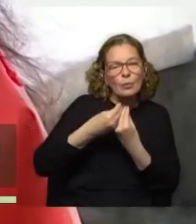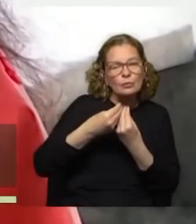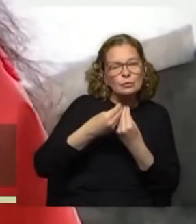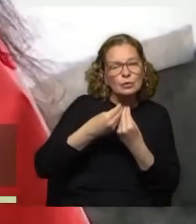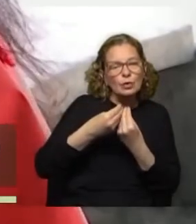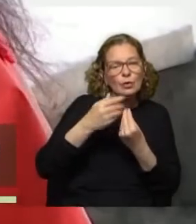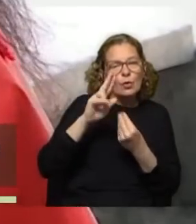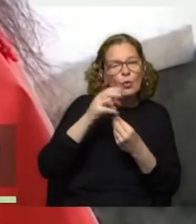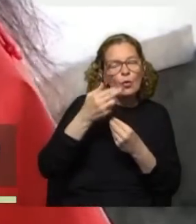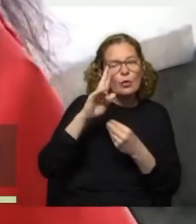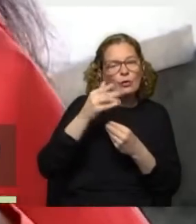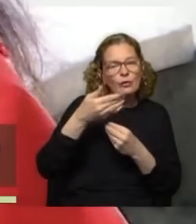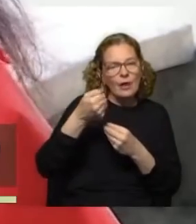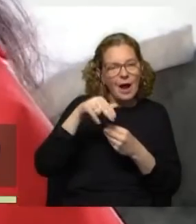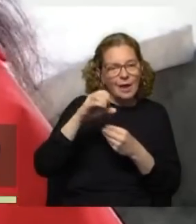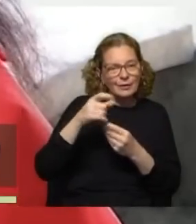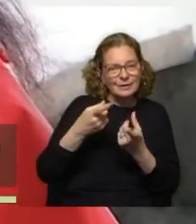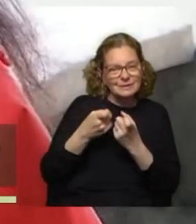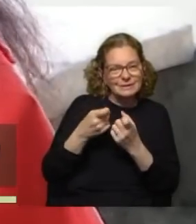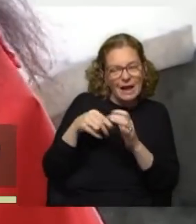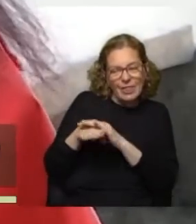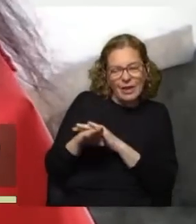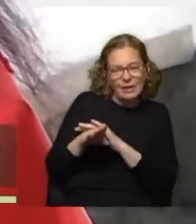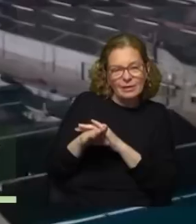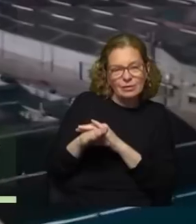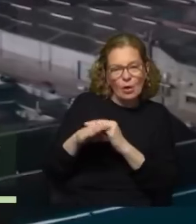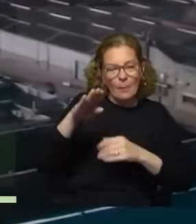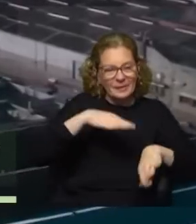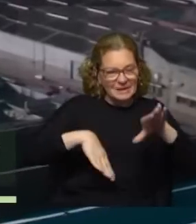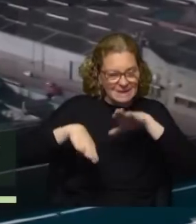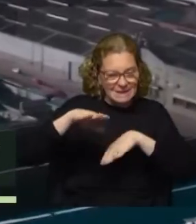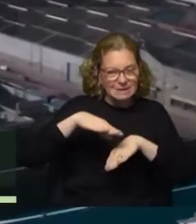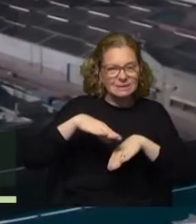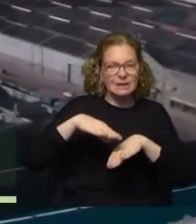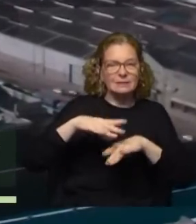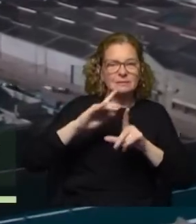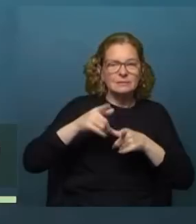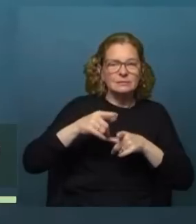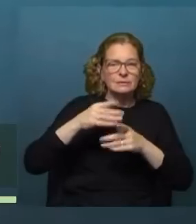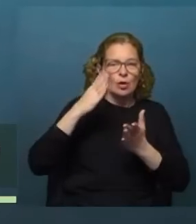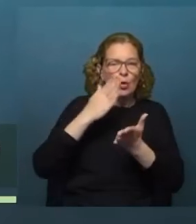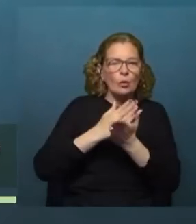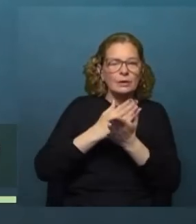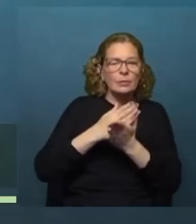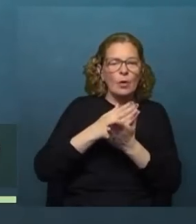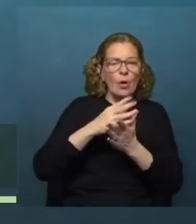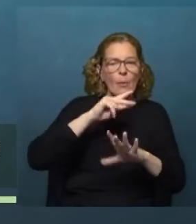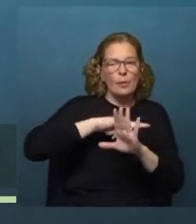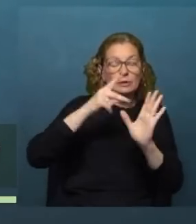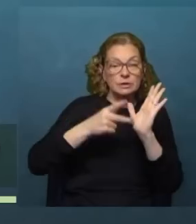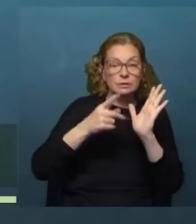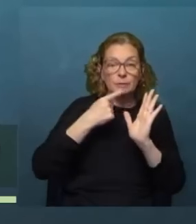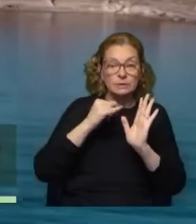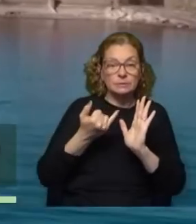porque buscan tener amenitis a su interior buscan tener piscinas no y en el caso de los últimos proyectos como este de la